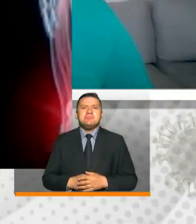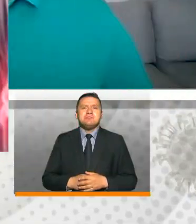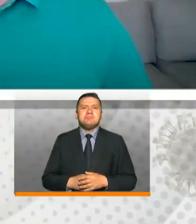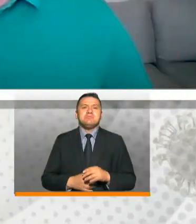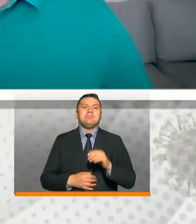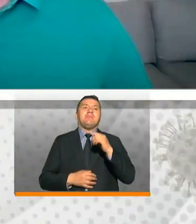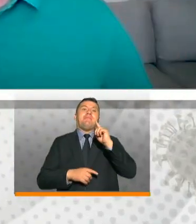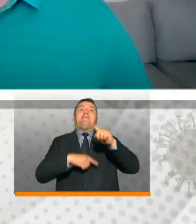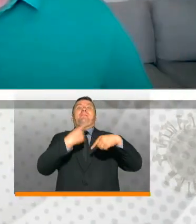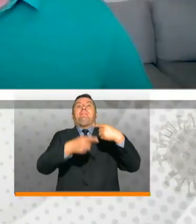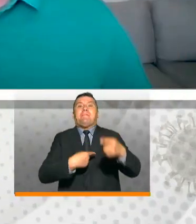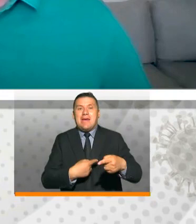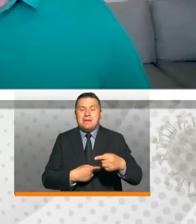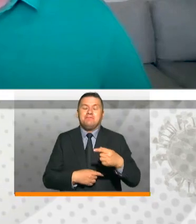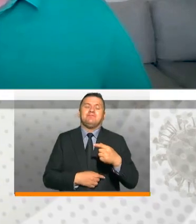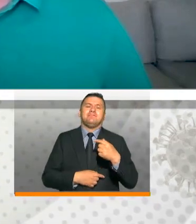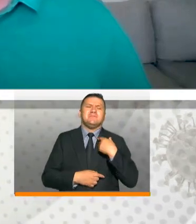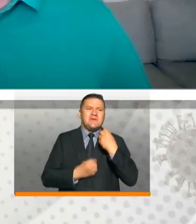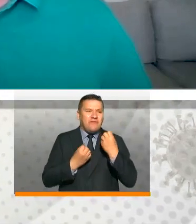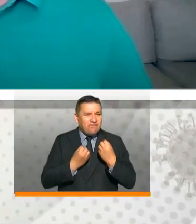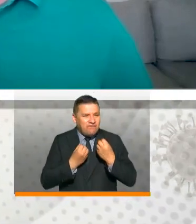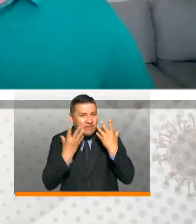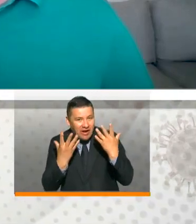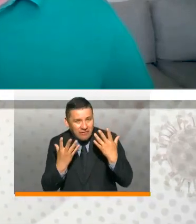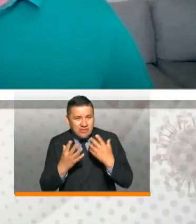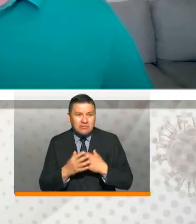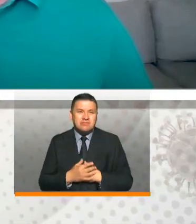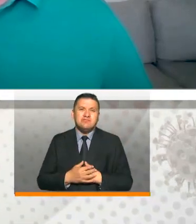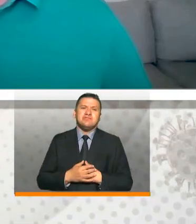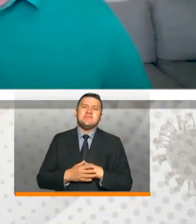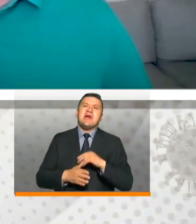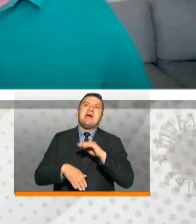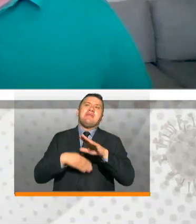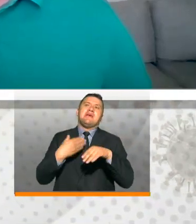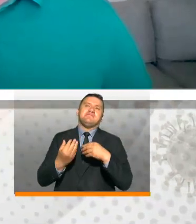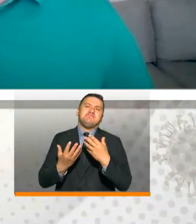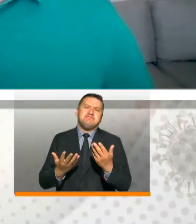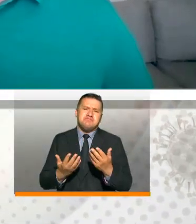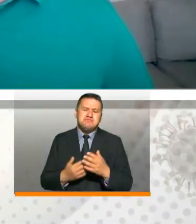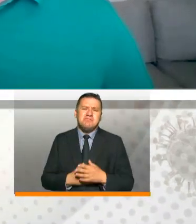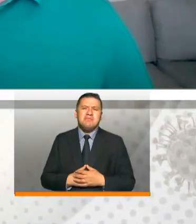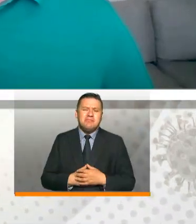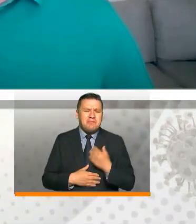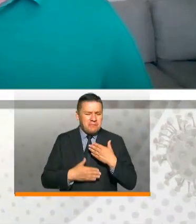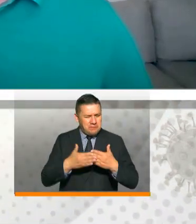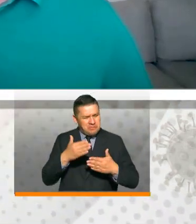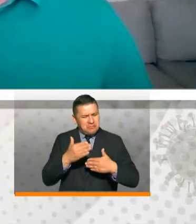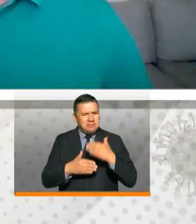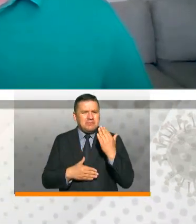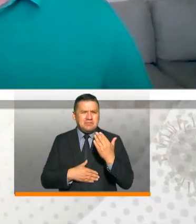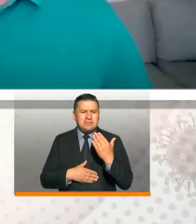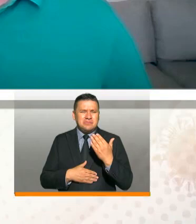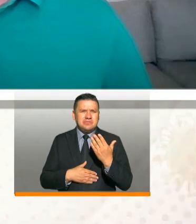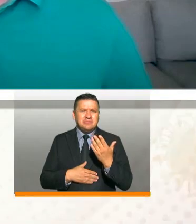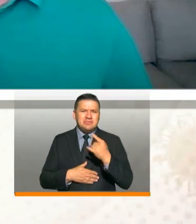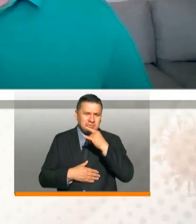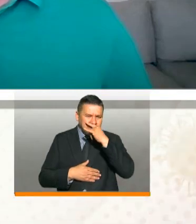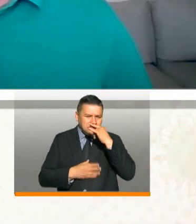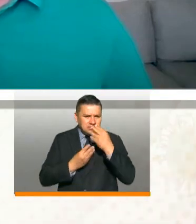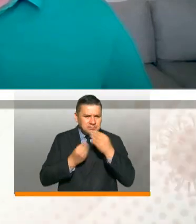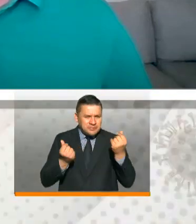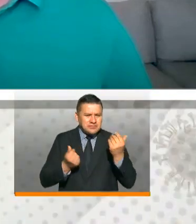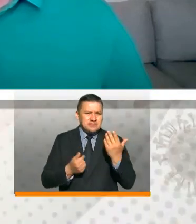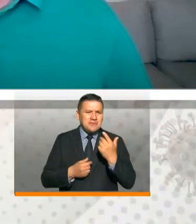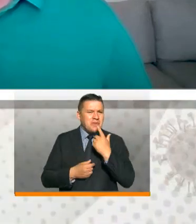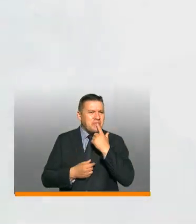Al día siguiente presenté fiebre. Luego empecé con pérdida del olfato